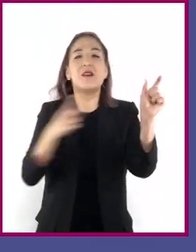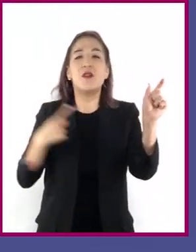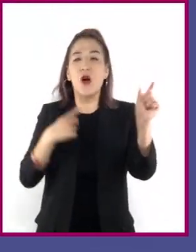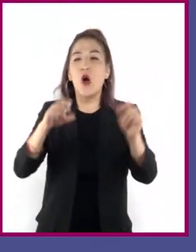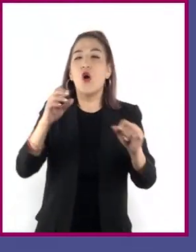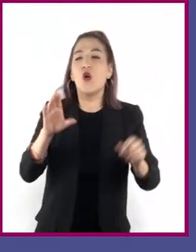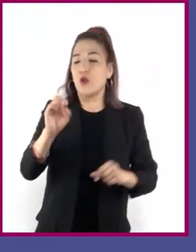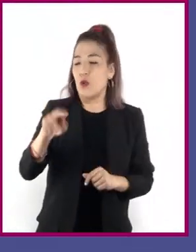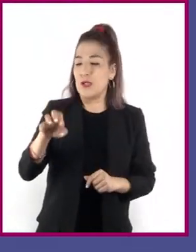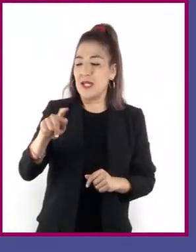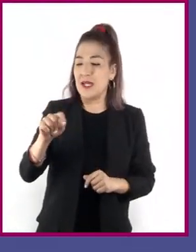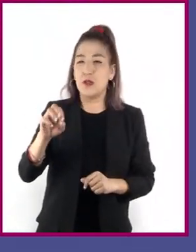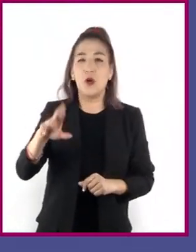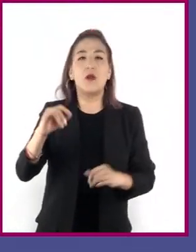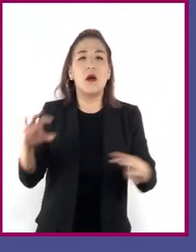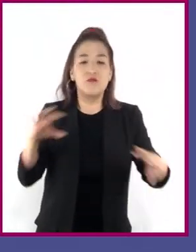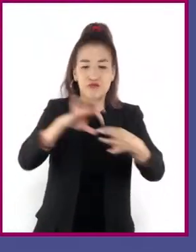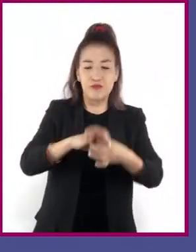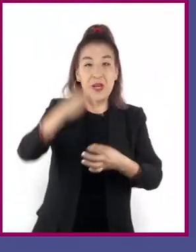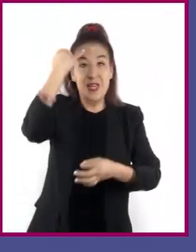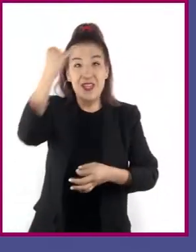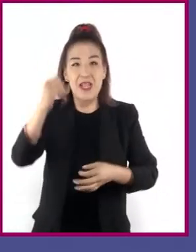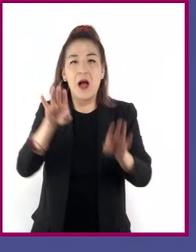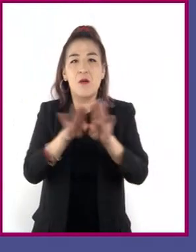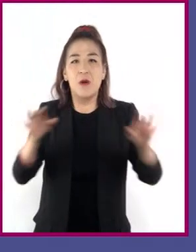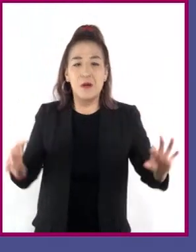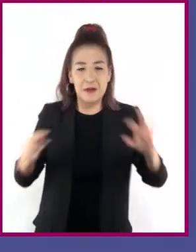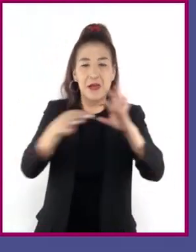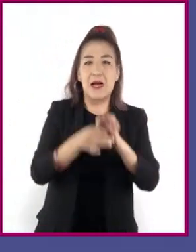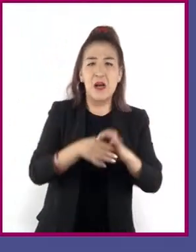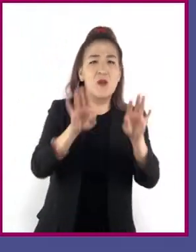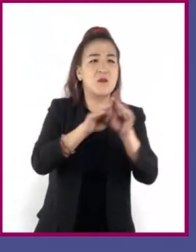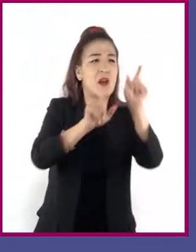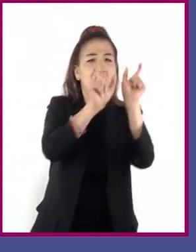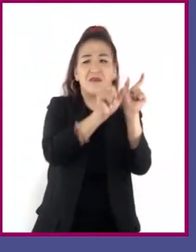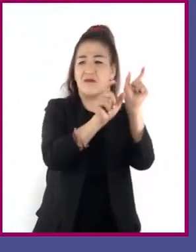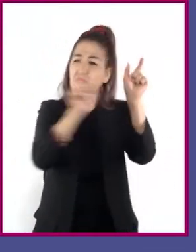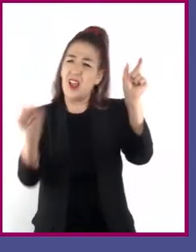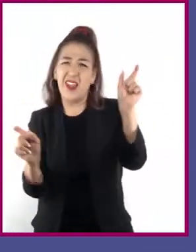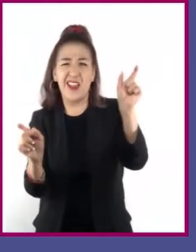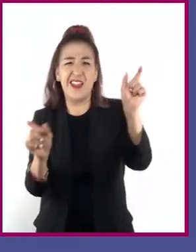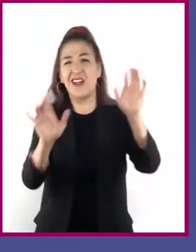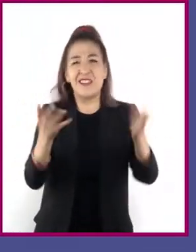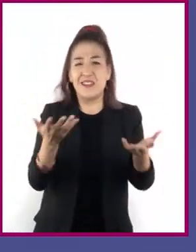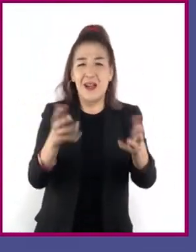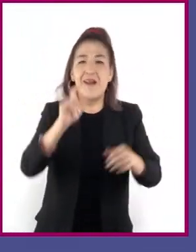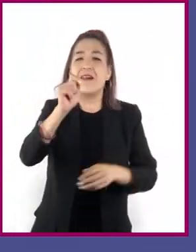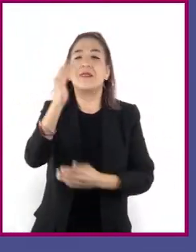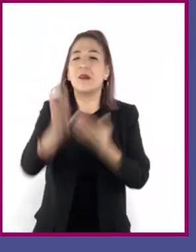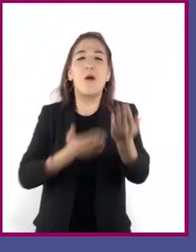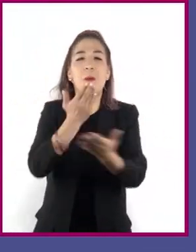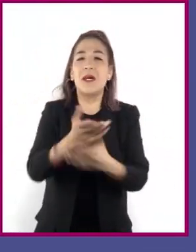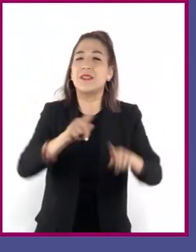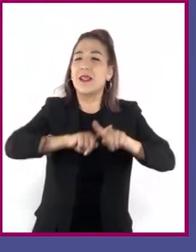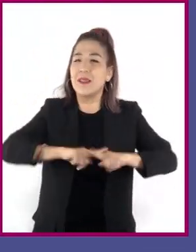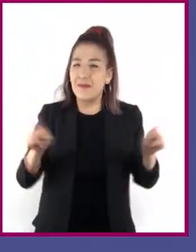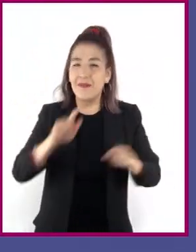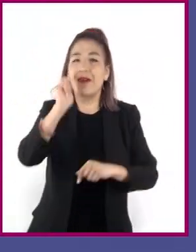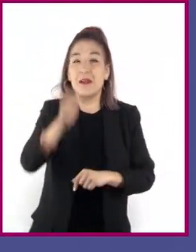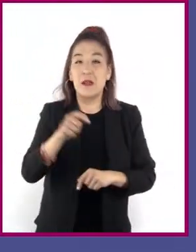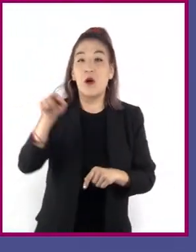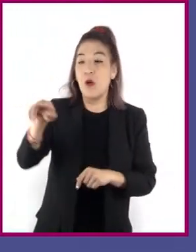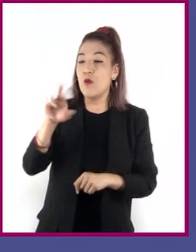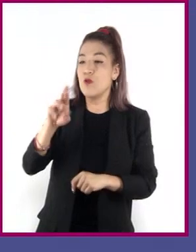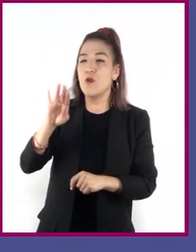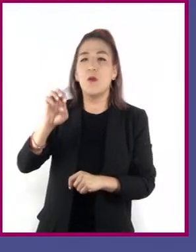falta una idea porque brinca de una idea a otra entonces aquí la propuesta nuevamente es que se le invita a rubén